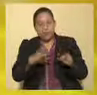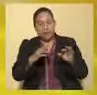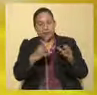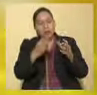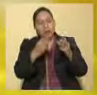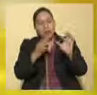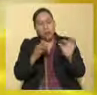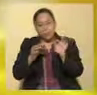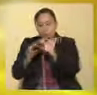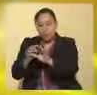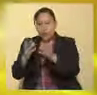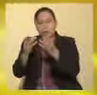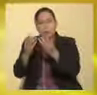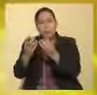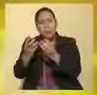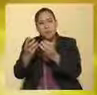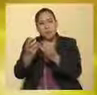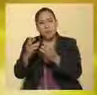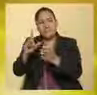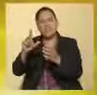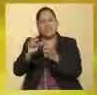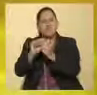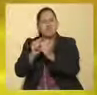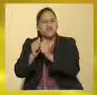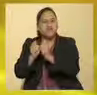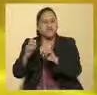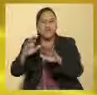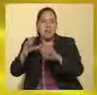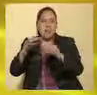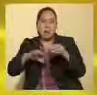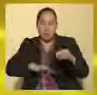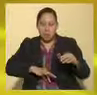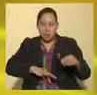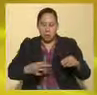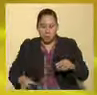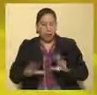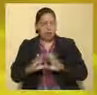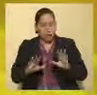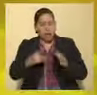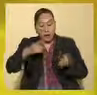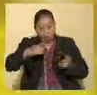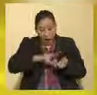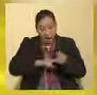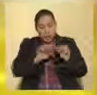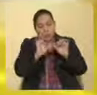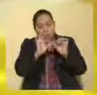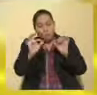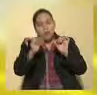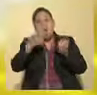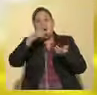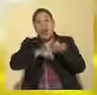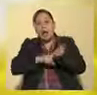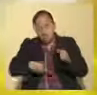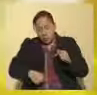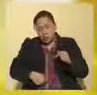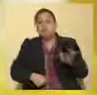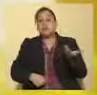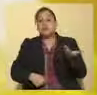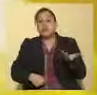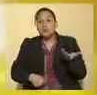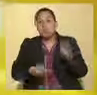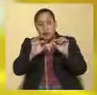seca, se momifica y se cae. Sin embargo, ¿qué pasa con ese tubito hacia adentro? Interna, ¿no? Claro,